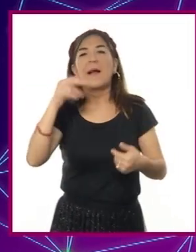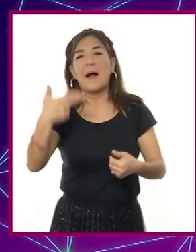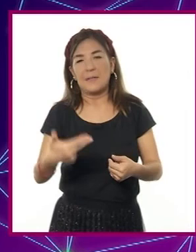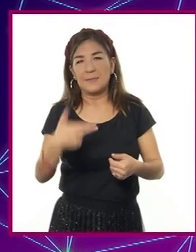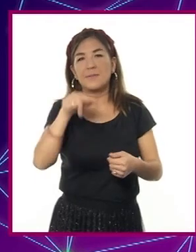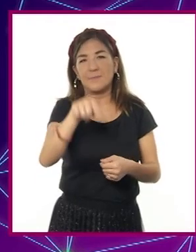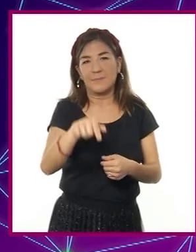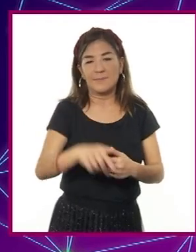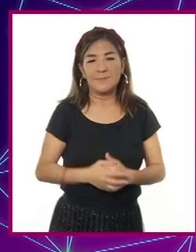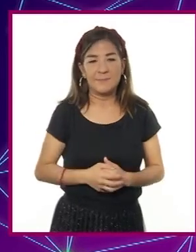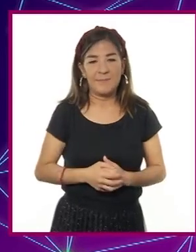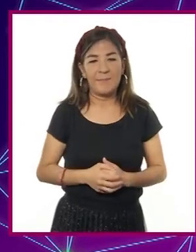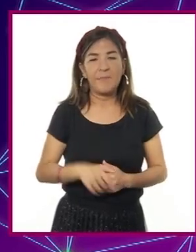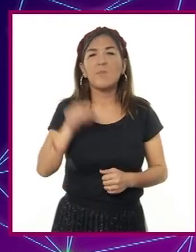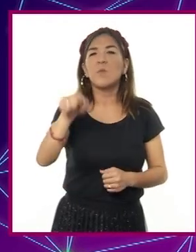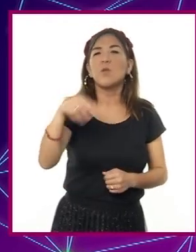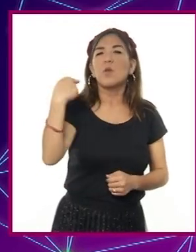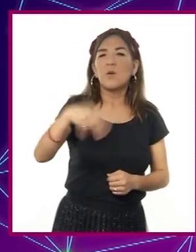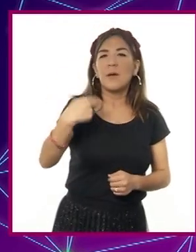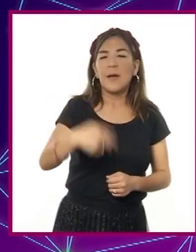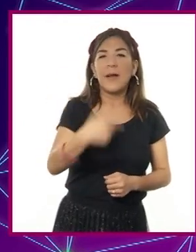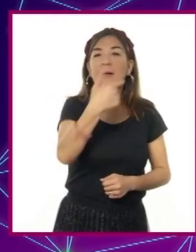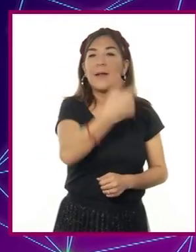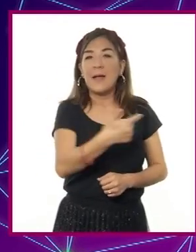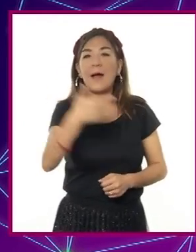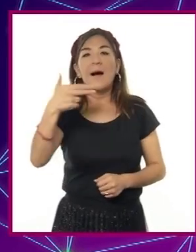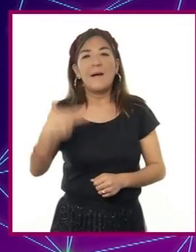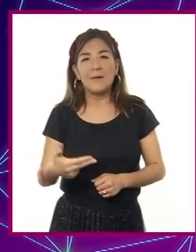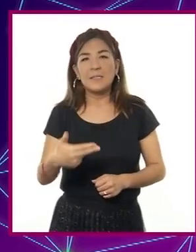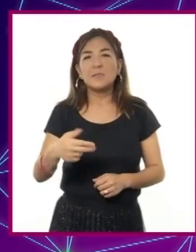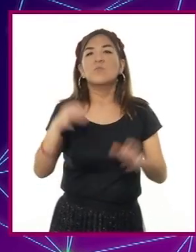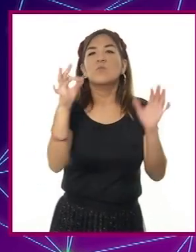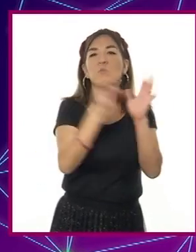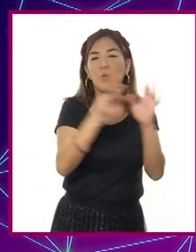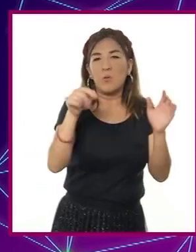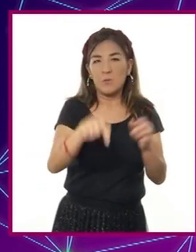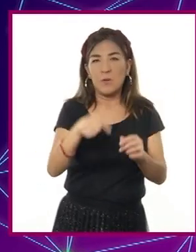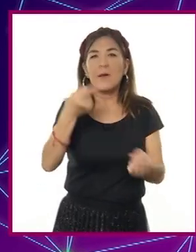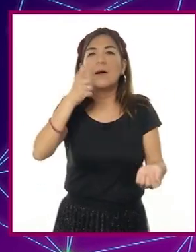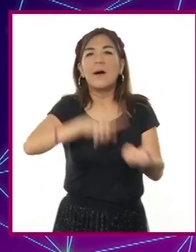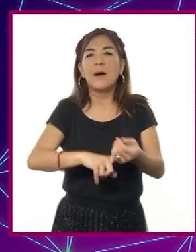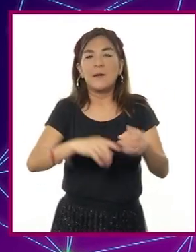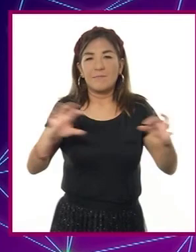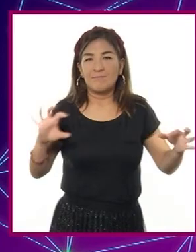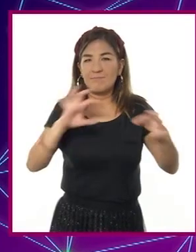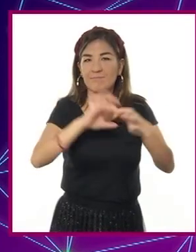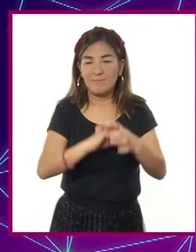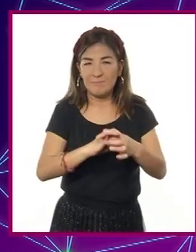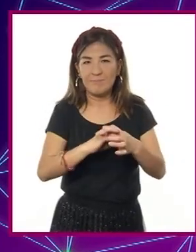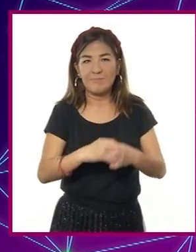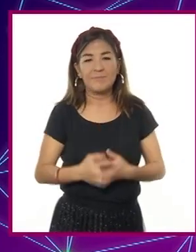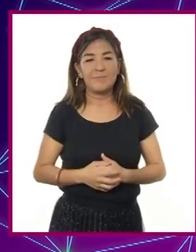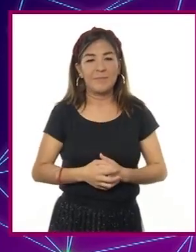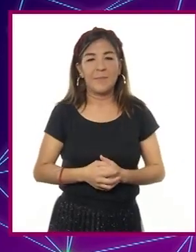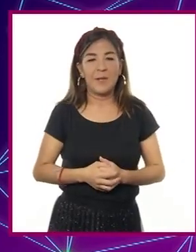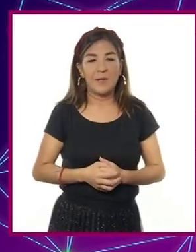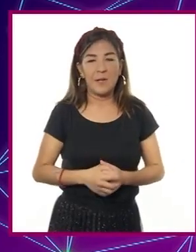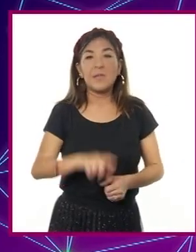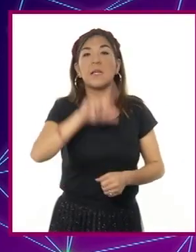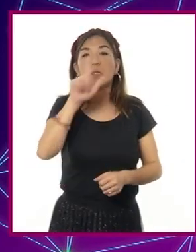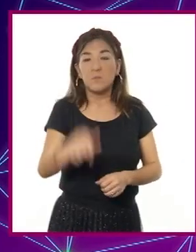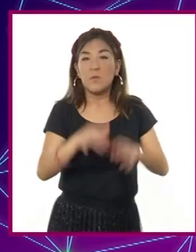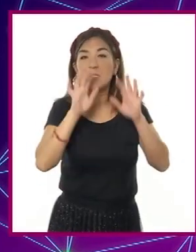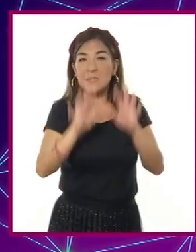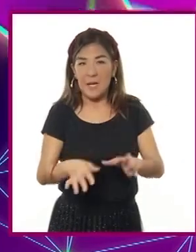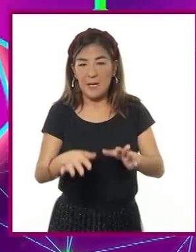segmento. Se les denomina G y H a los puntos de intersección respectivamente y los unimos